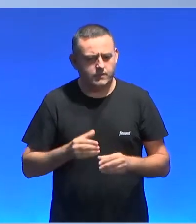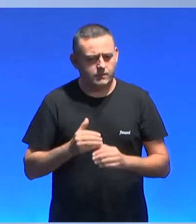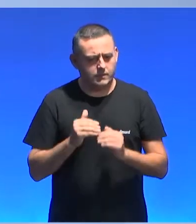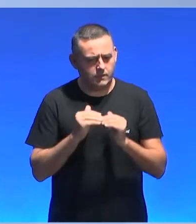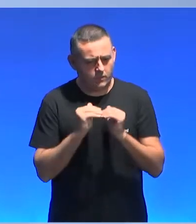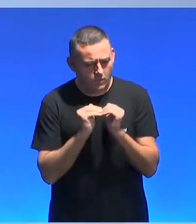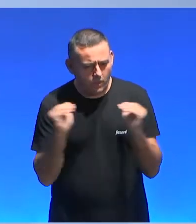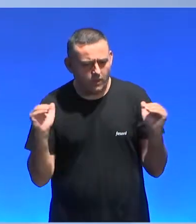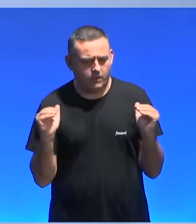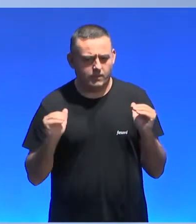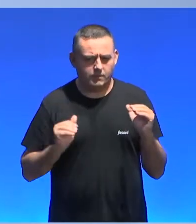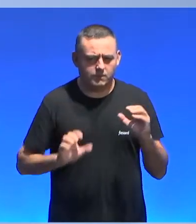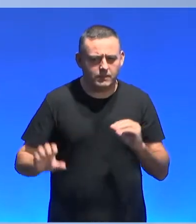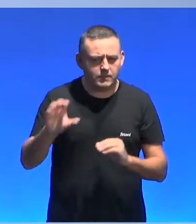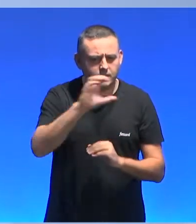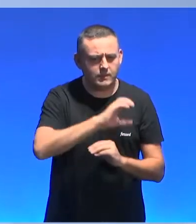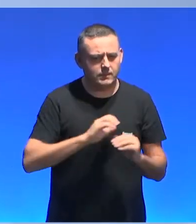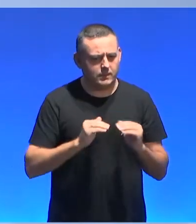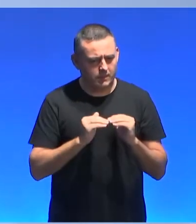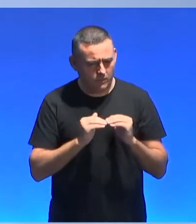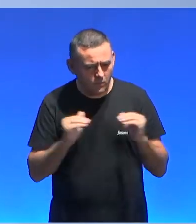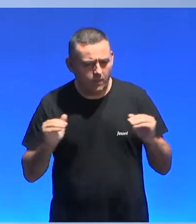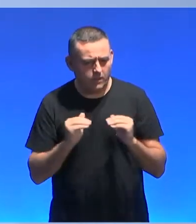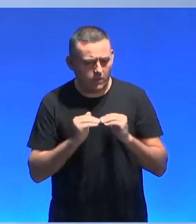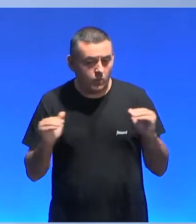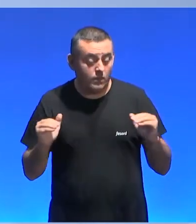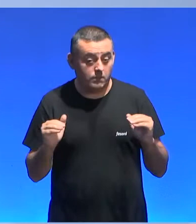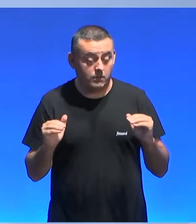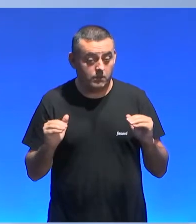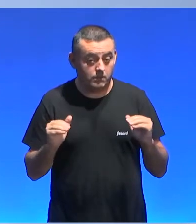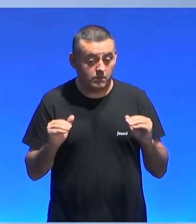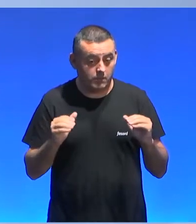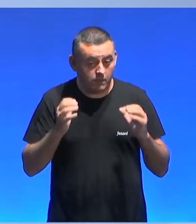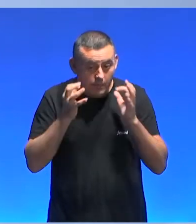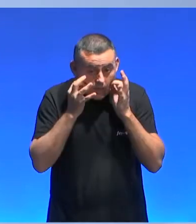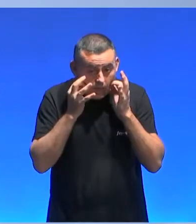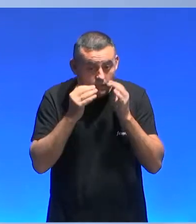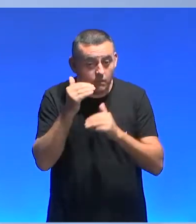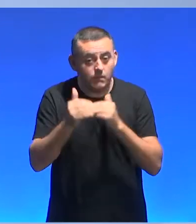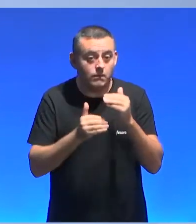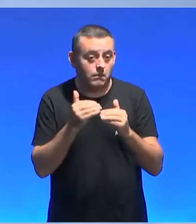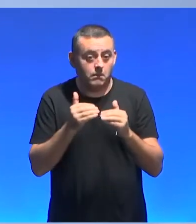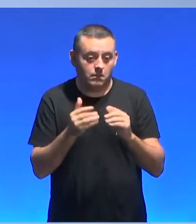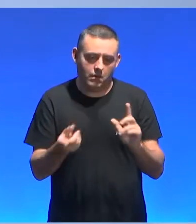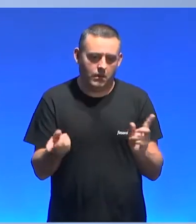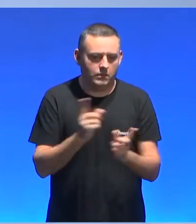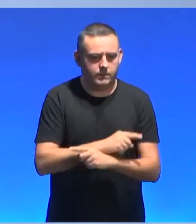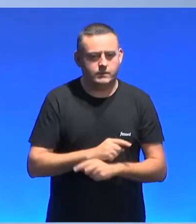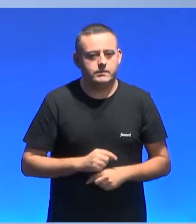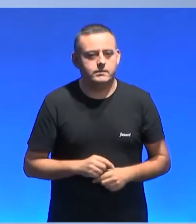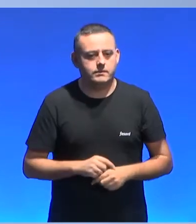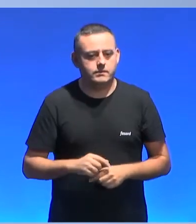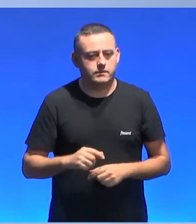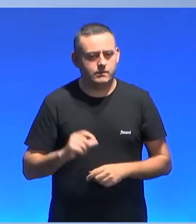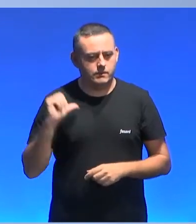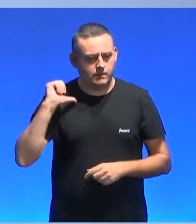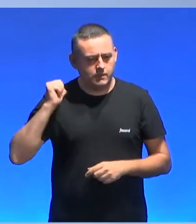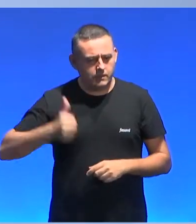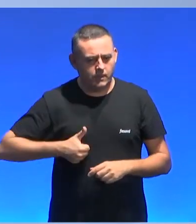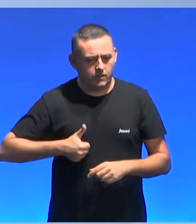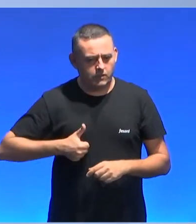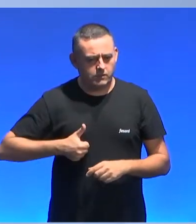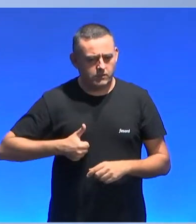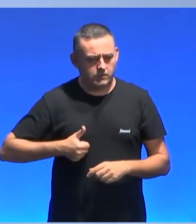entre los países, vamos por el contrario, que la riqueza de los ricos sube enormemente,